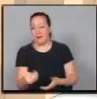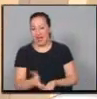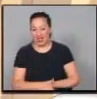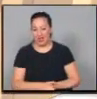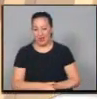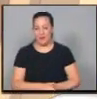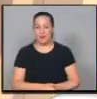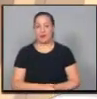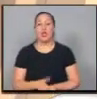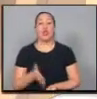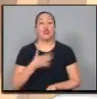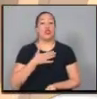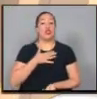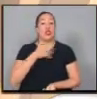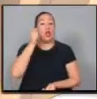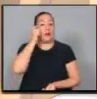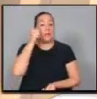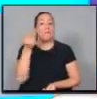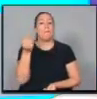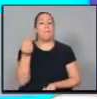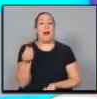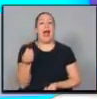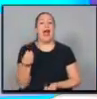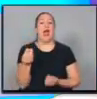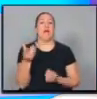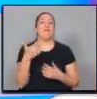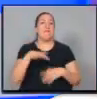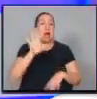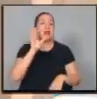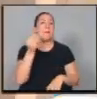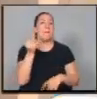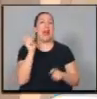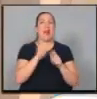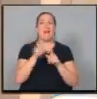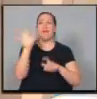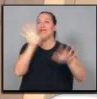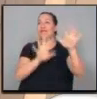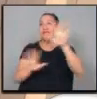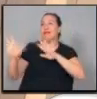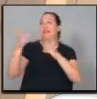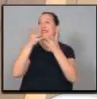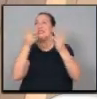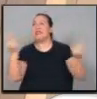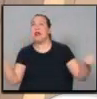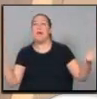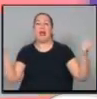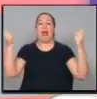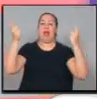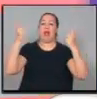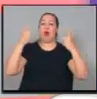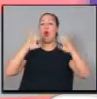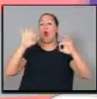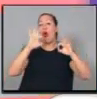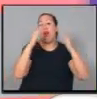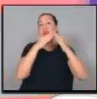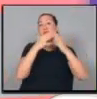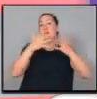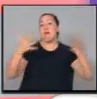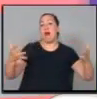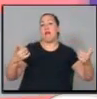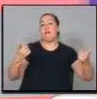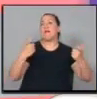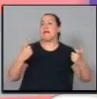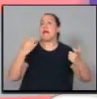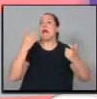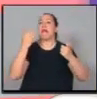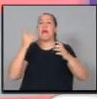esto lo que yo me imagino es más que nada para la refacción, ¿no? Claro. Refacción y terminación, lo que más va a empujar. O ampliación también, ¿no? Por ahí tenés que hacer un cuarto más.